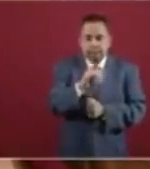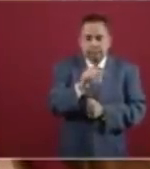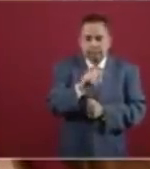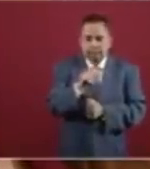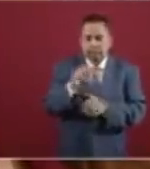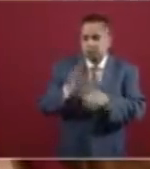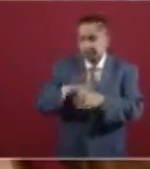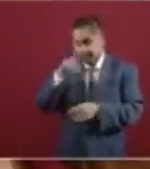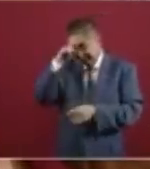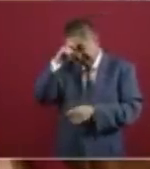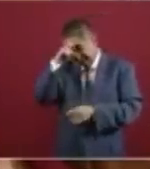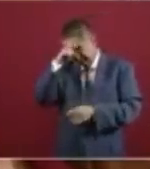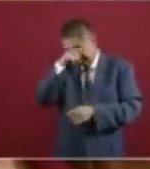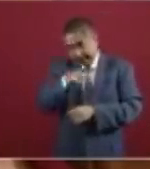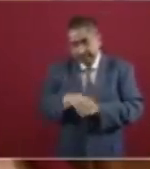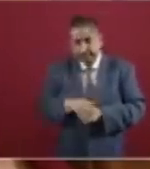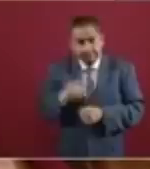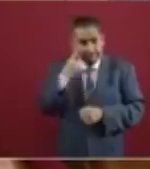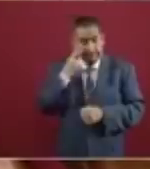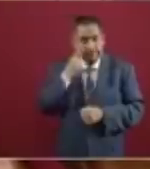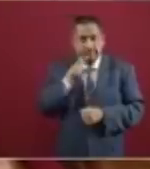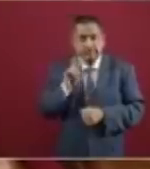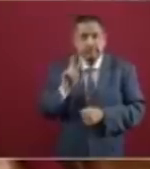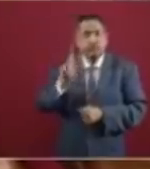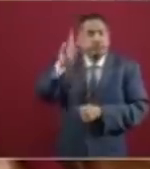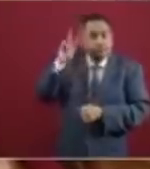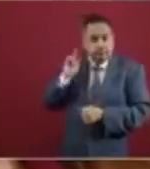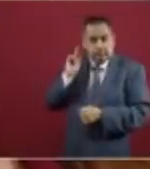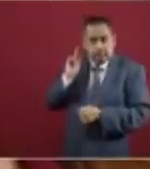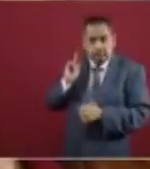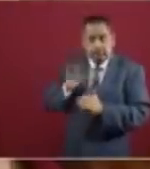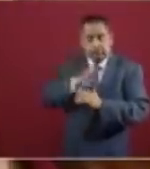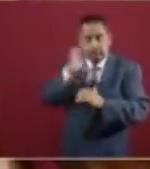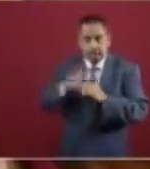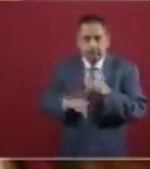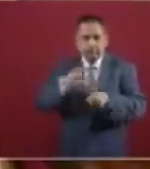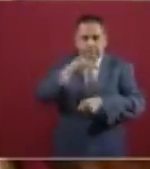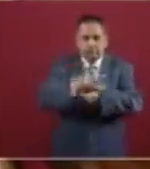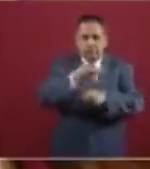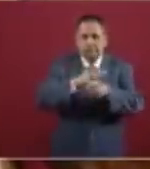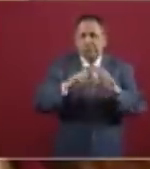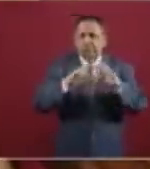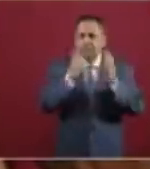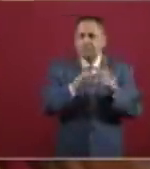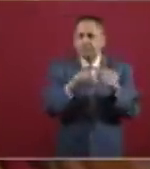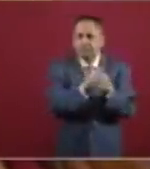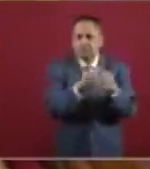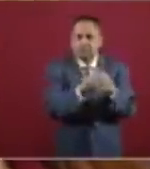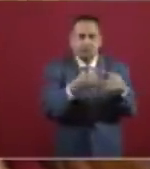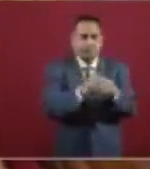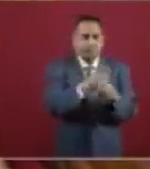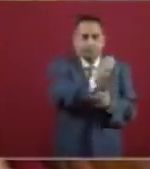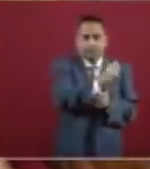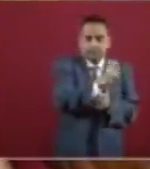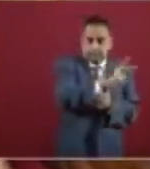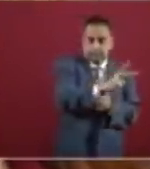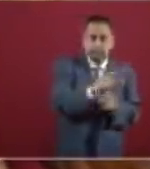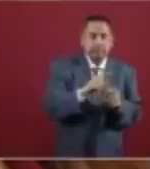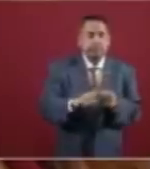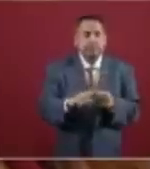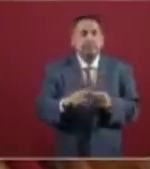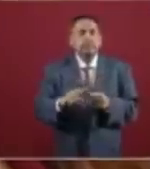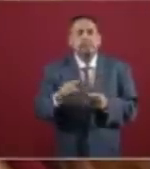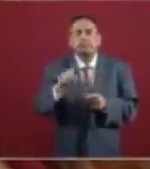más difícil. El viernes pasado concluyó la tercera reunión privada entre la SEP y la CENTE